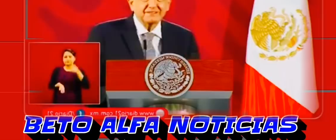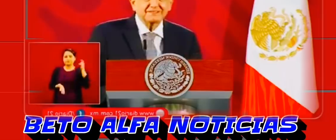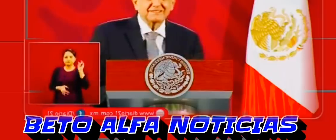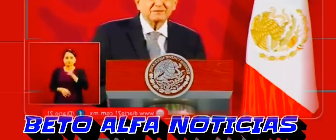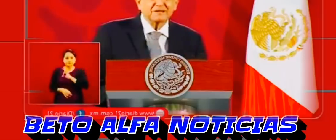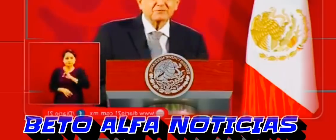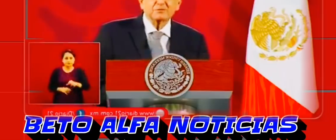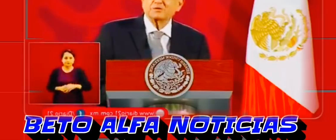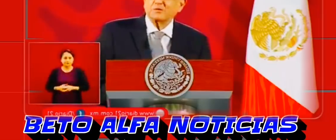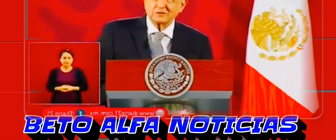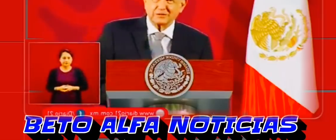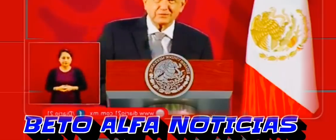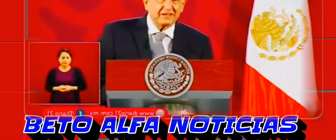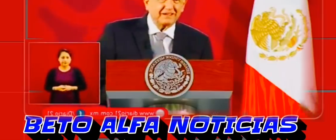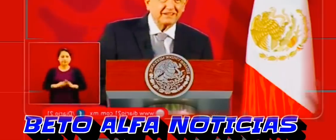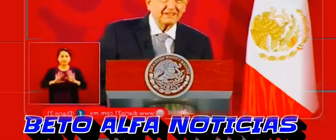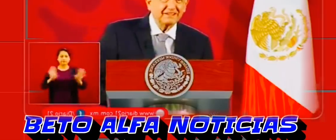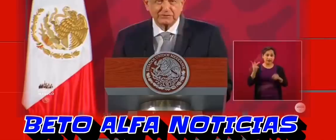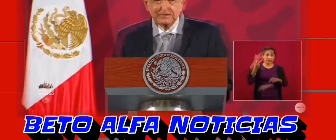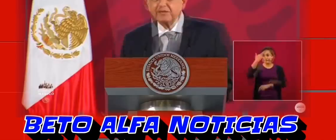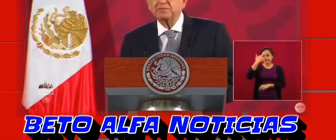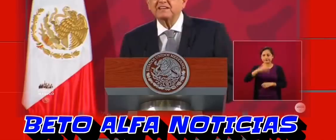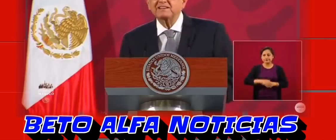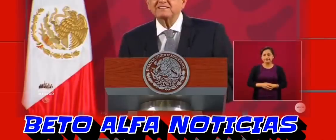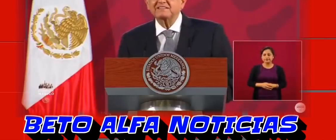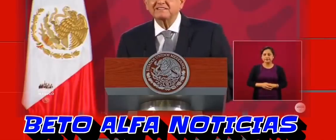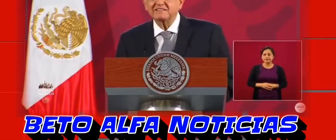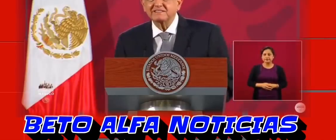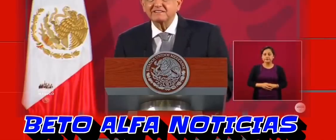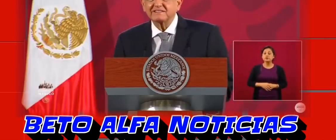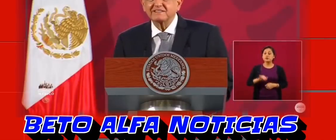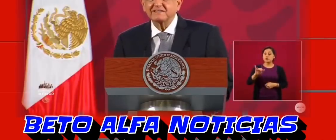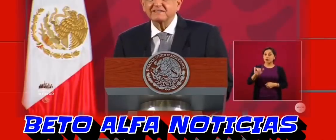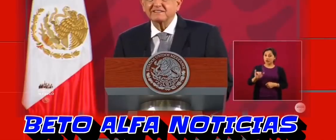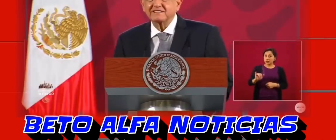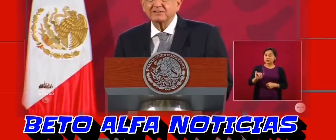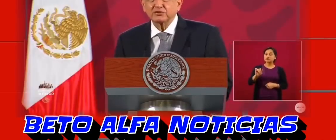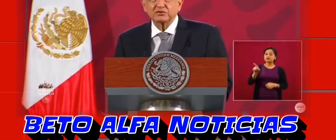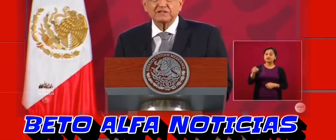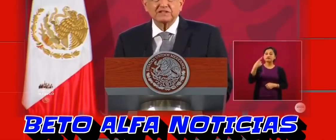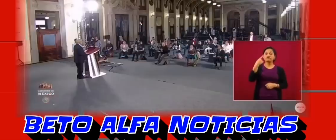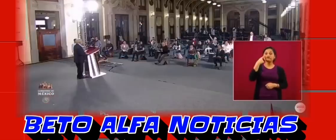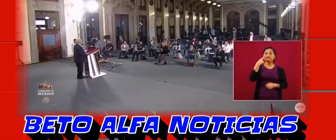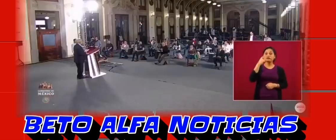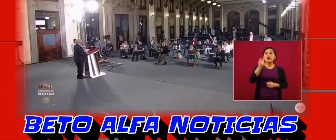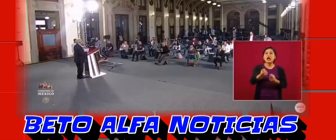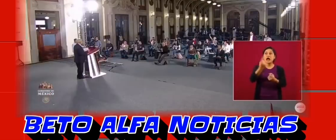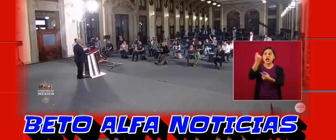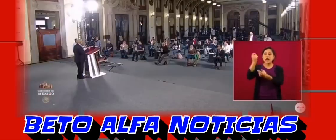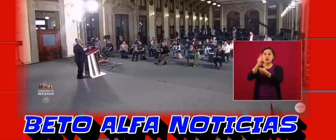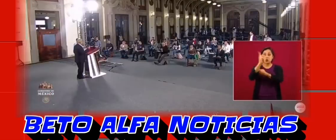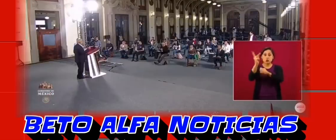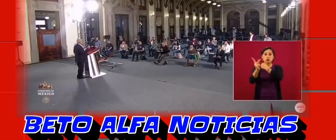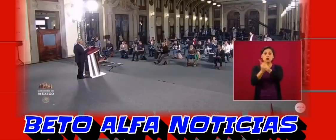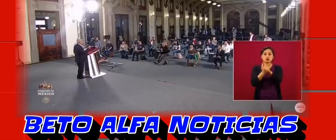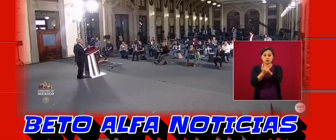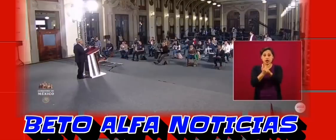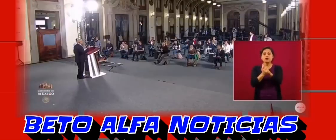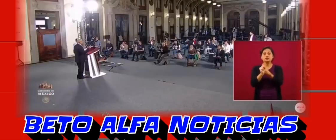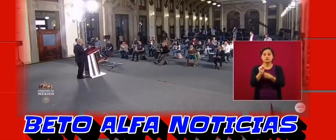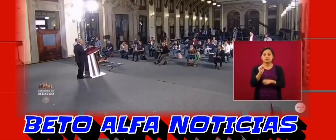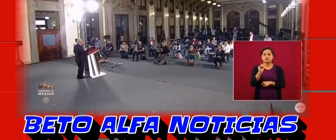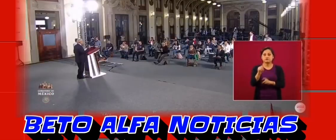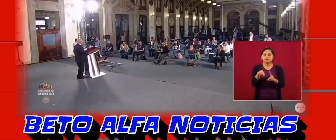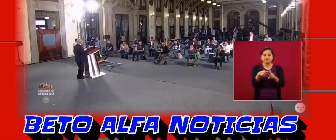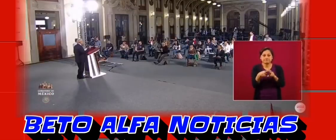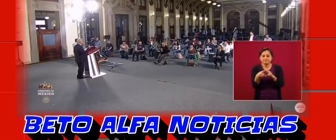Ya terminamos porque vamos al homenaje. Hay países en donde se mide el nivel